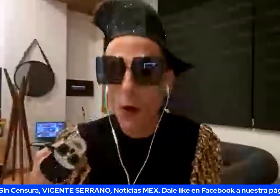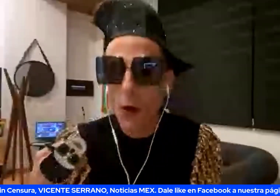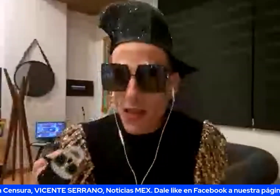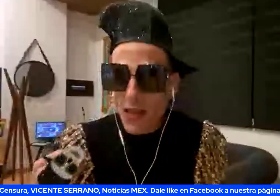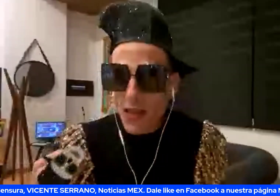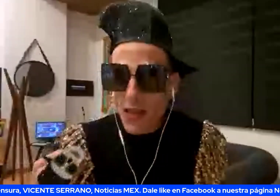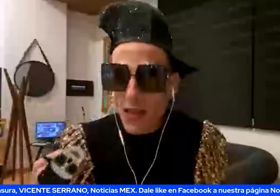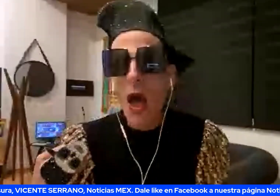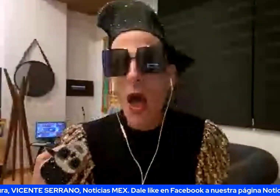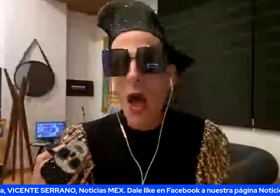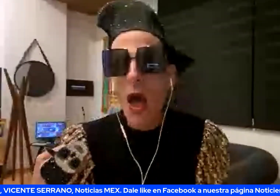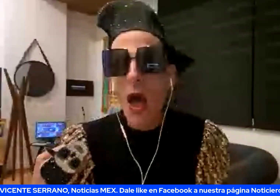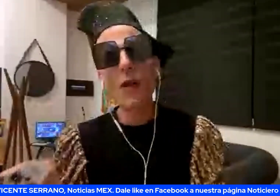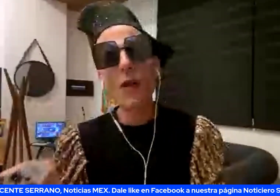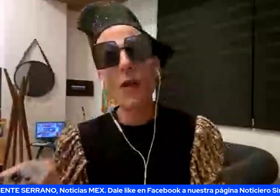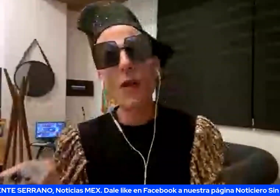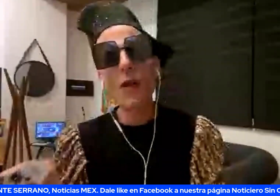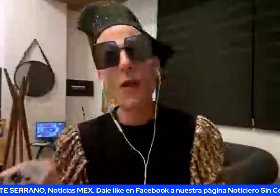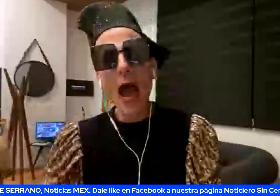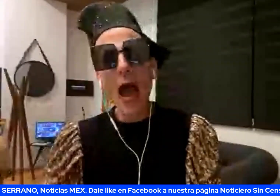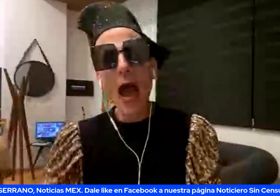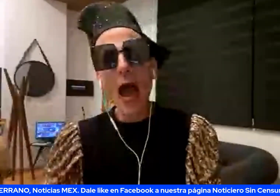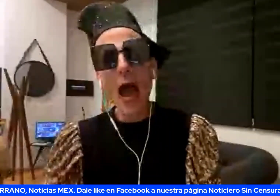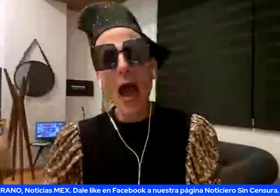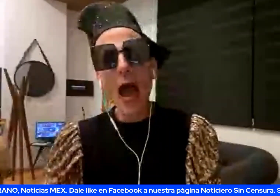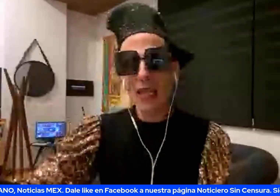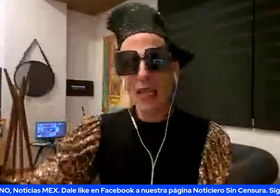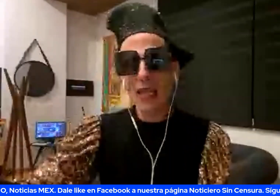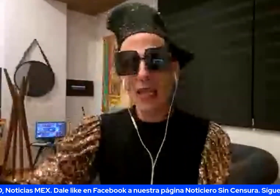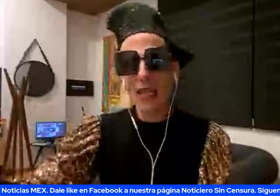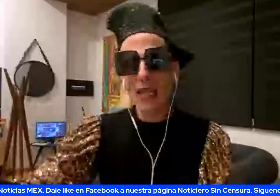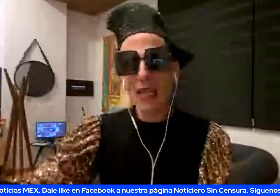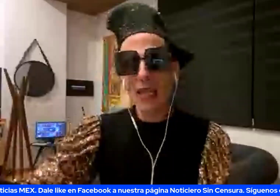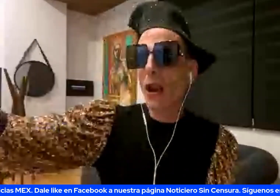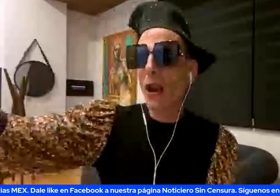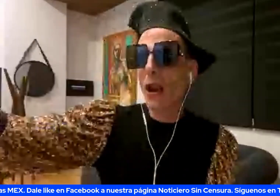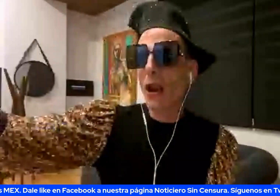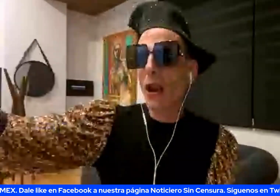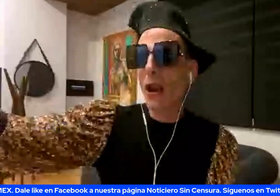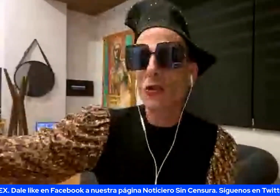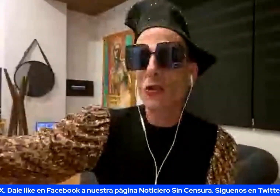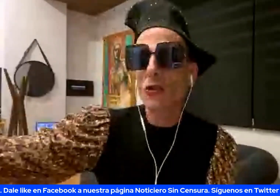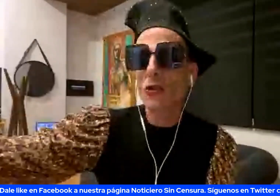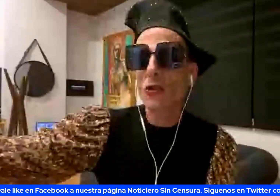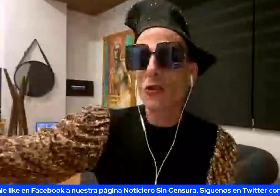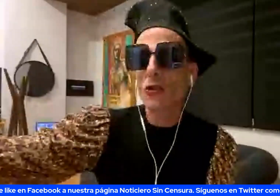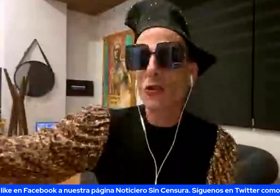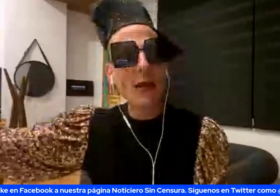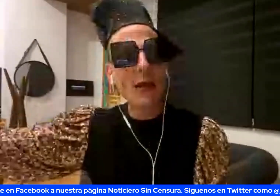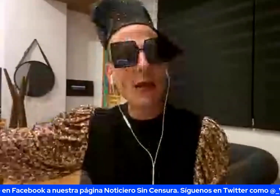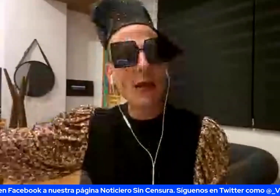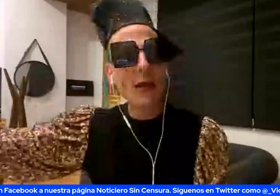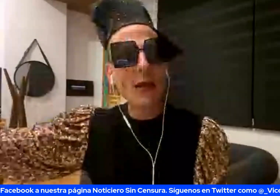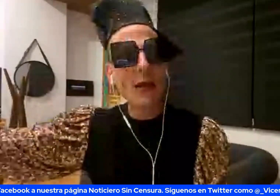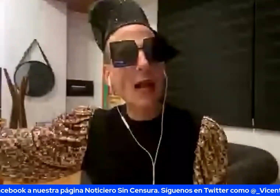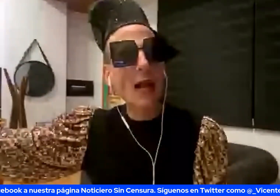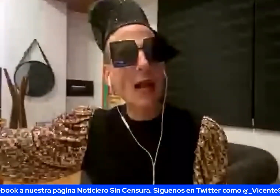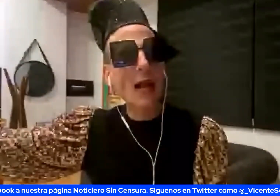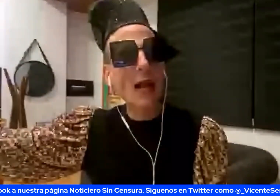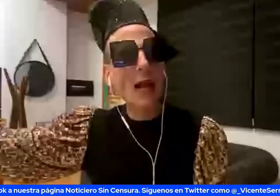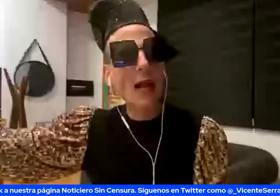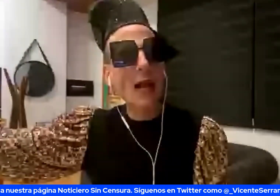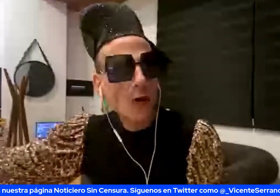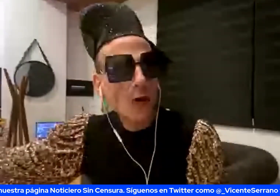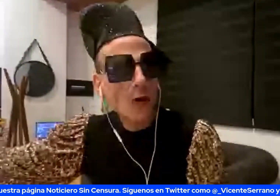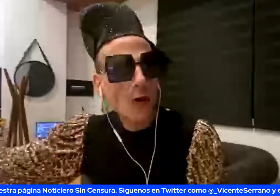comprando mayoreo, no, agarras y le pides a una bola de corruptos que armen unas distribuidoras